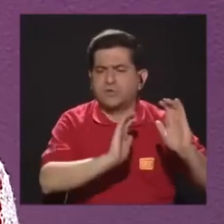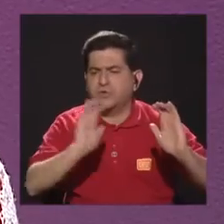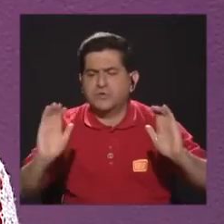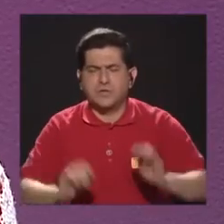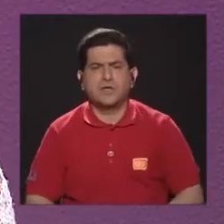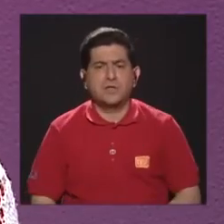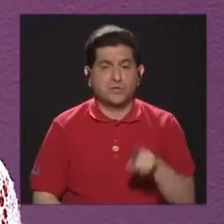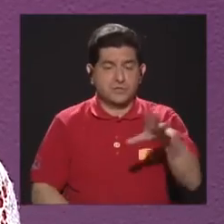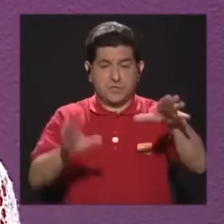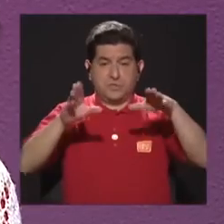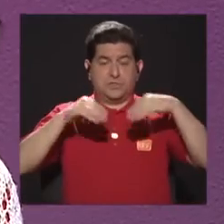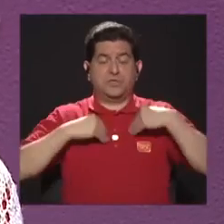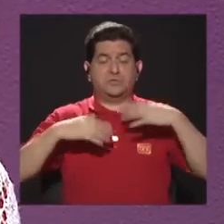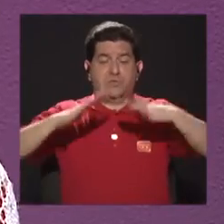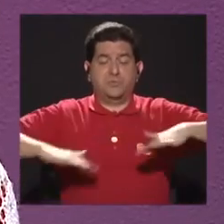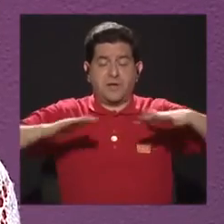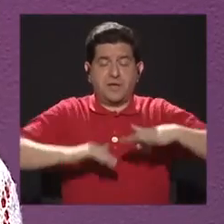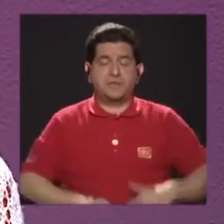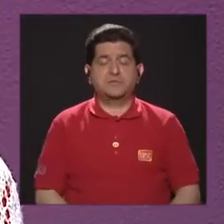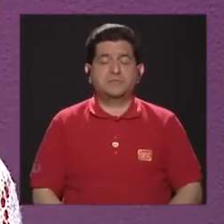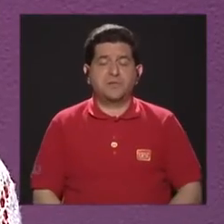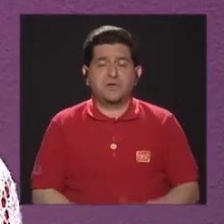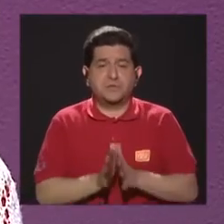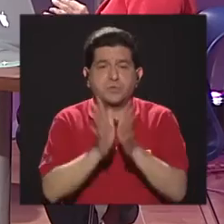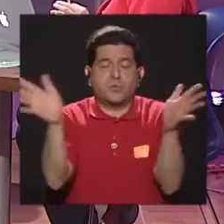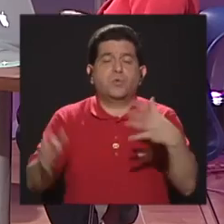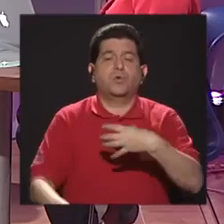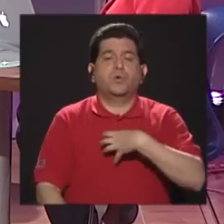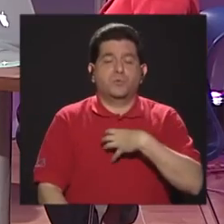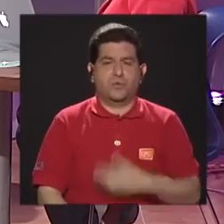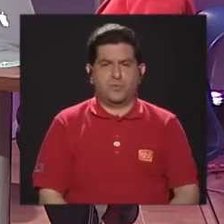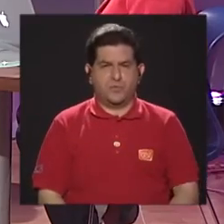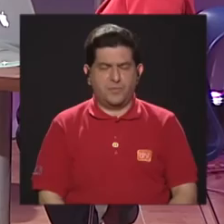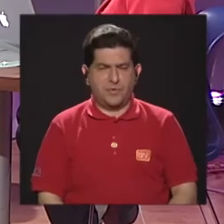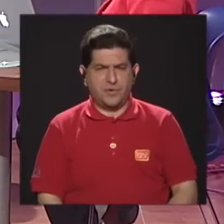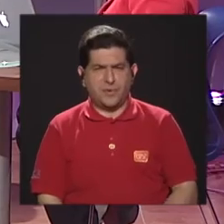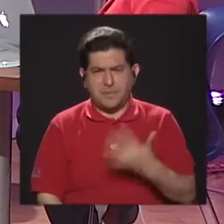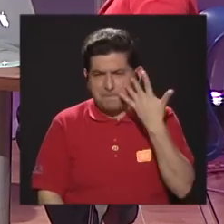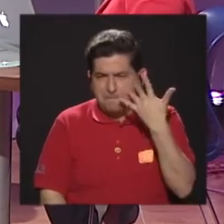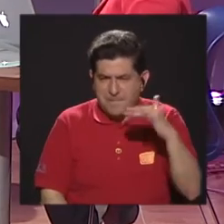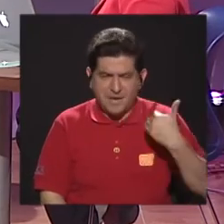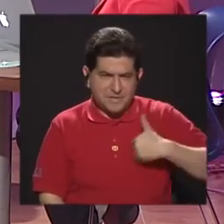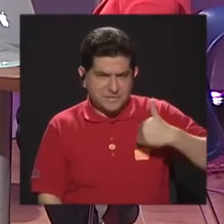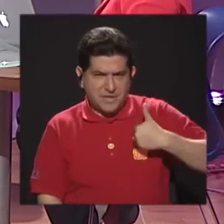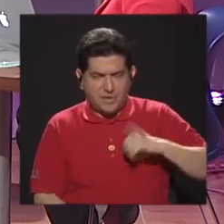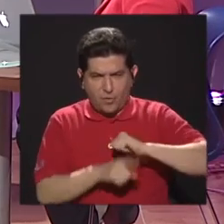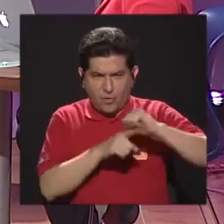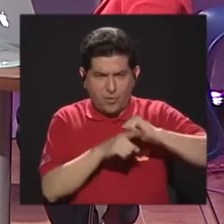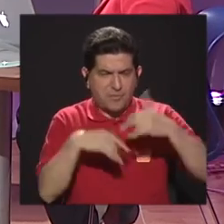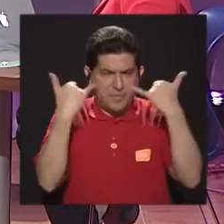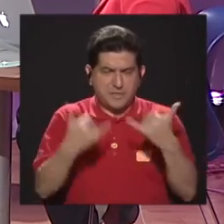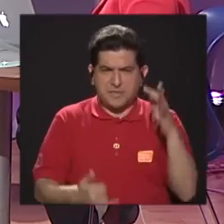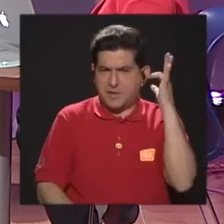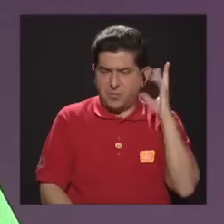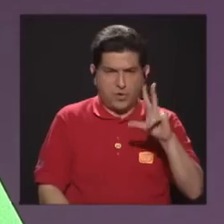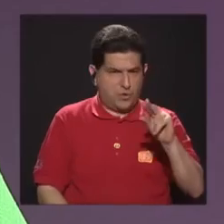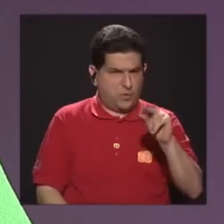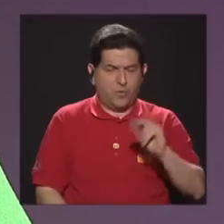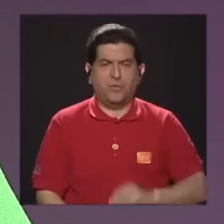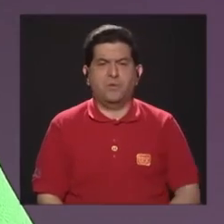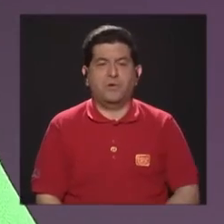el espacio público y la política como propios. Es realmente, como que los hombres nacieran capacitados y las mujeres no, ¿verdad? No, lo que pasa es que es un proceso